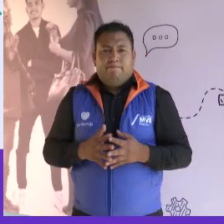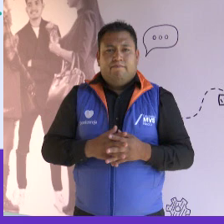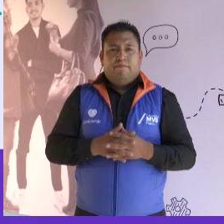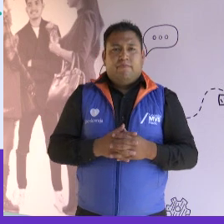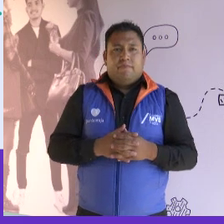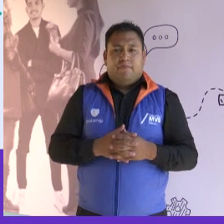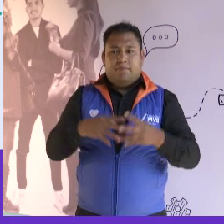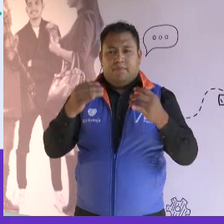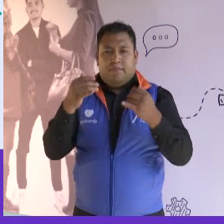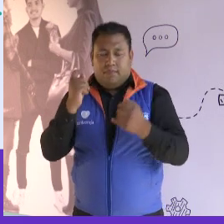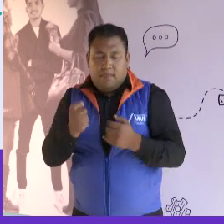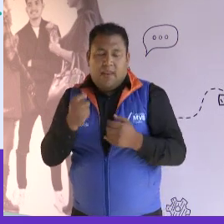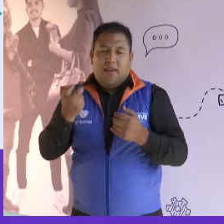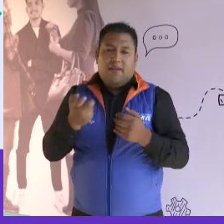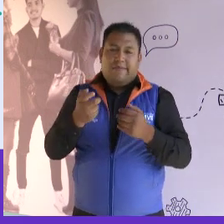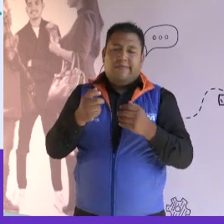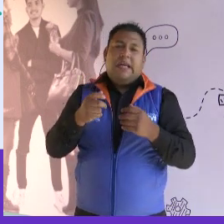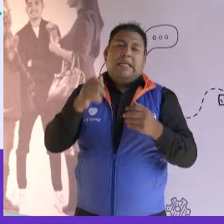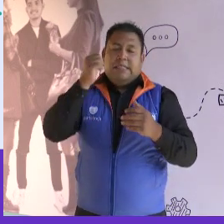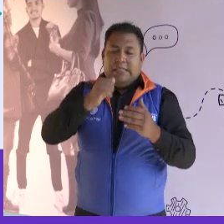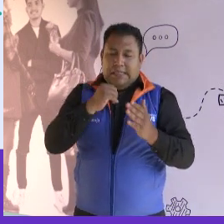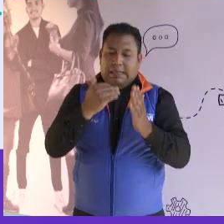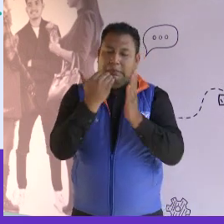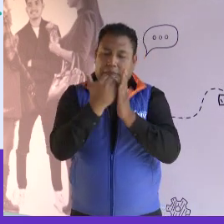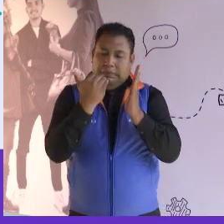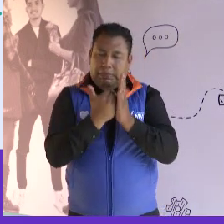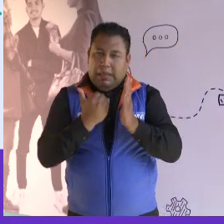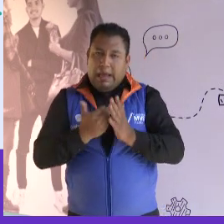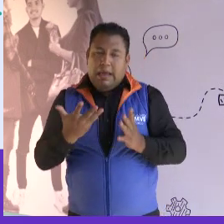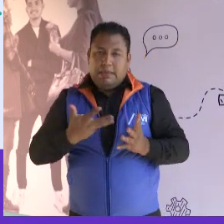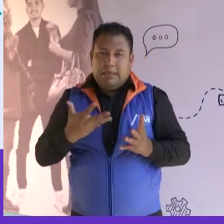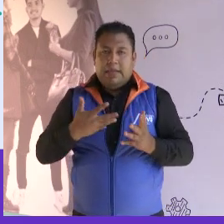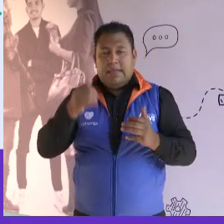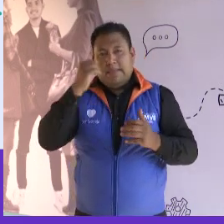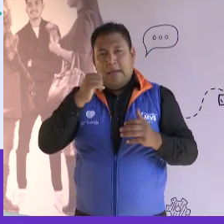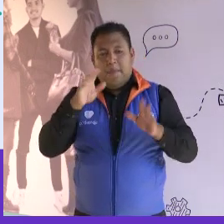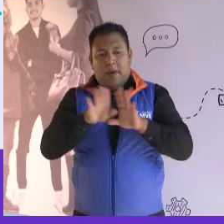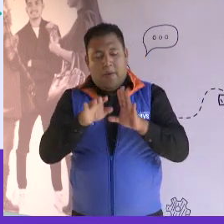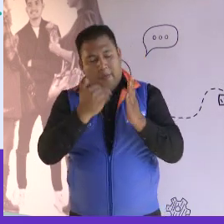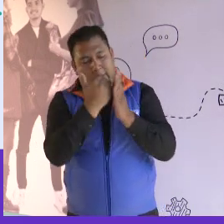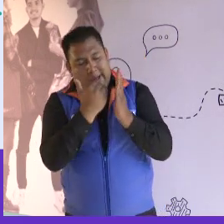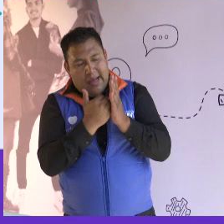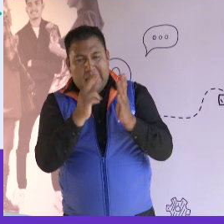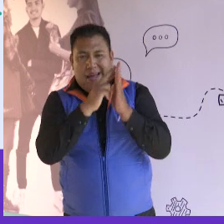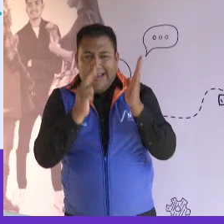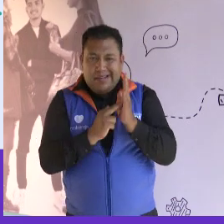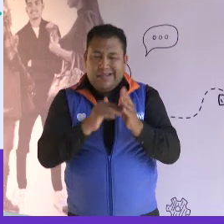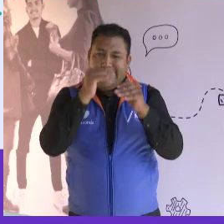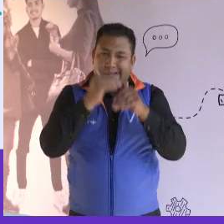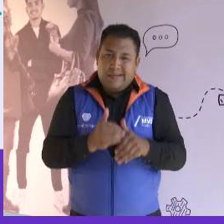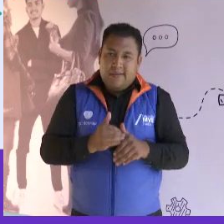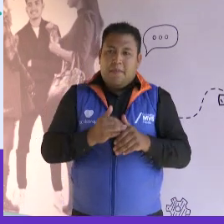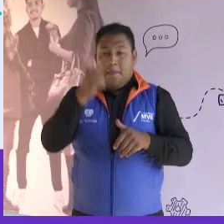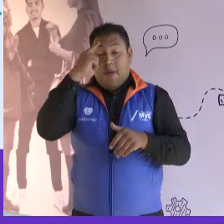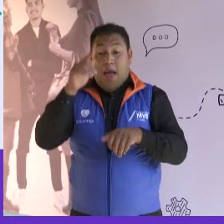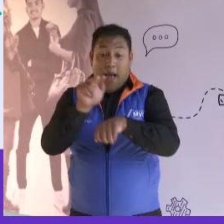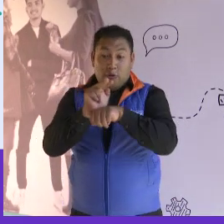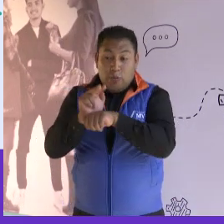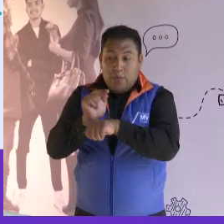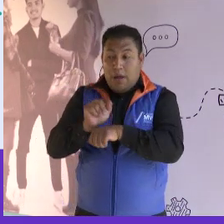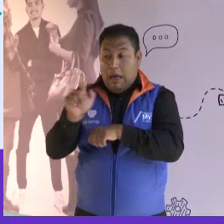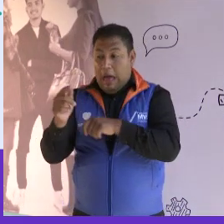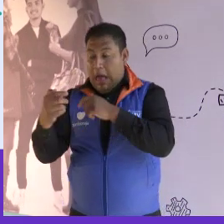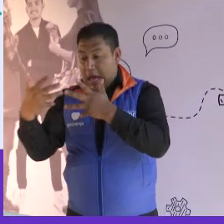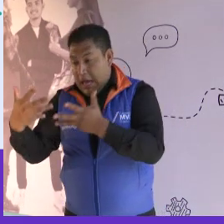ir monitoreando y sistematizando los procesos, ir reflexionando sobre qué está saliendo bien, qué está saliendo mal, ¿no? Desde